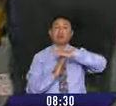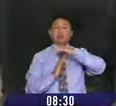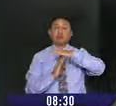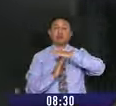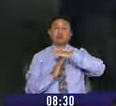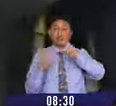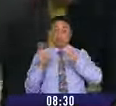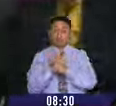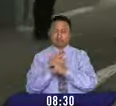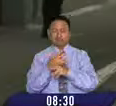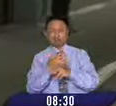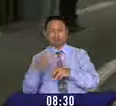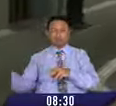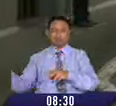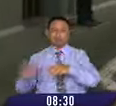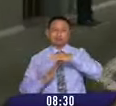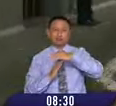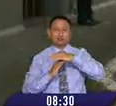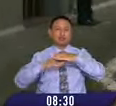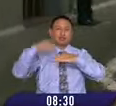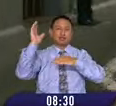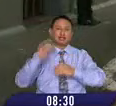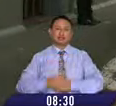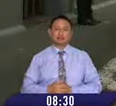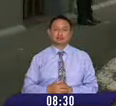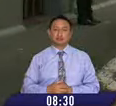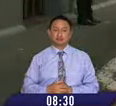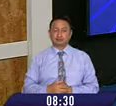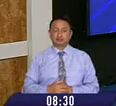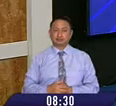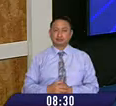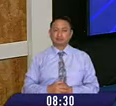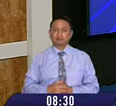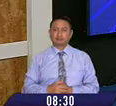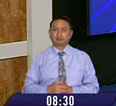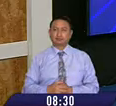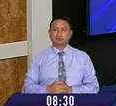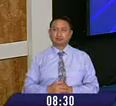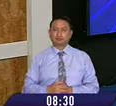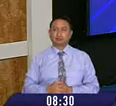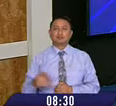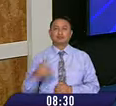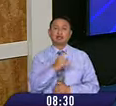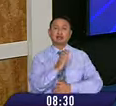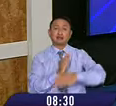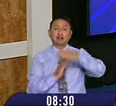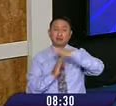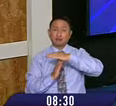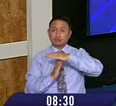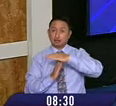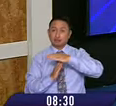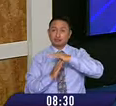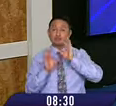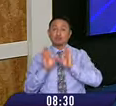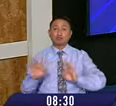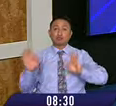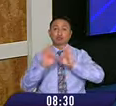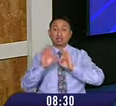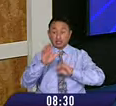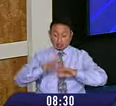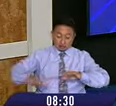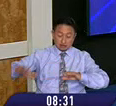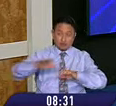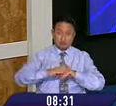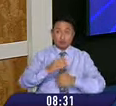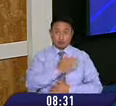ganarle a la violencia. Informó Javier Rosero. Más que actos de paz, lo importante es que nosotros nos apropiemos